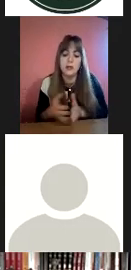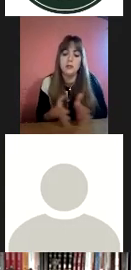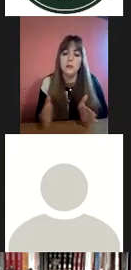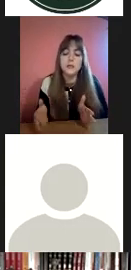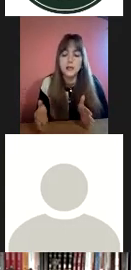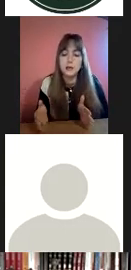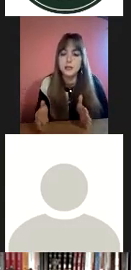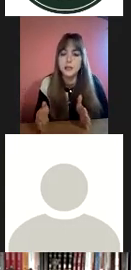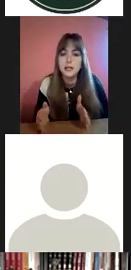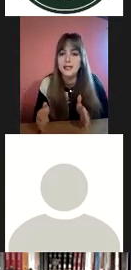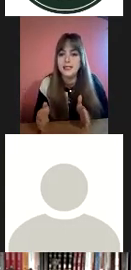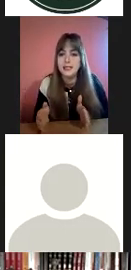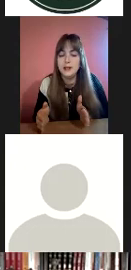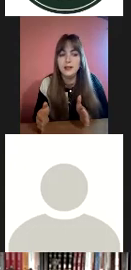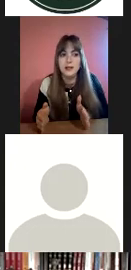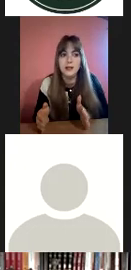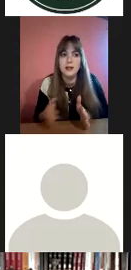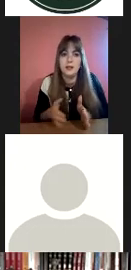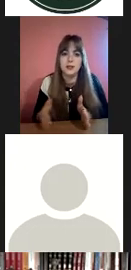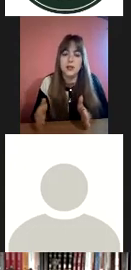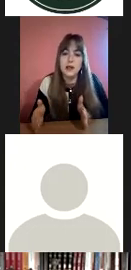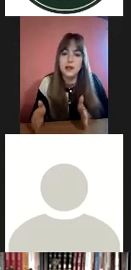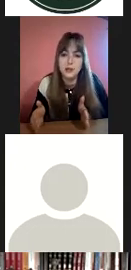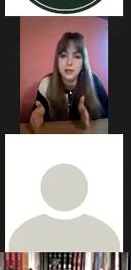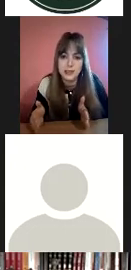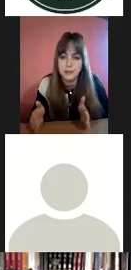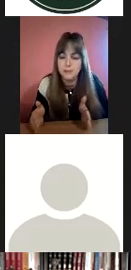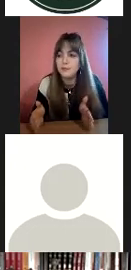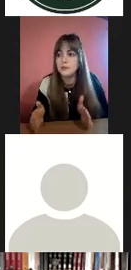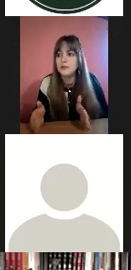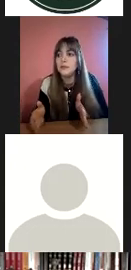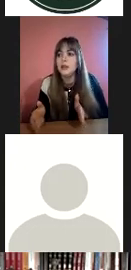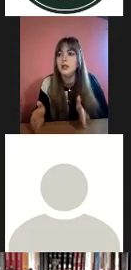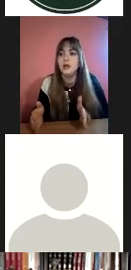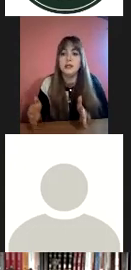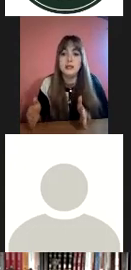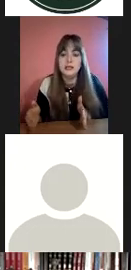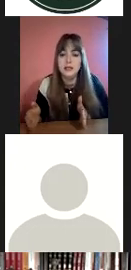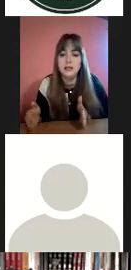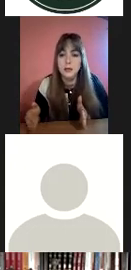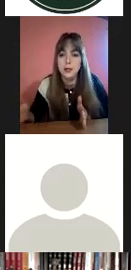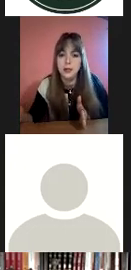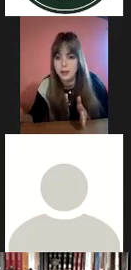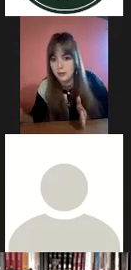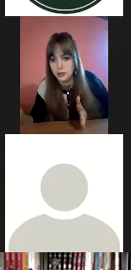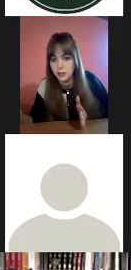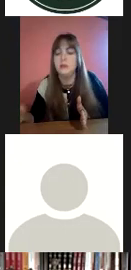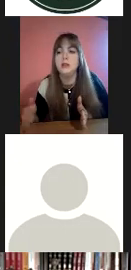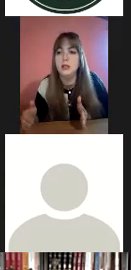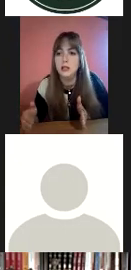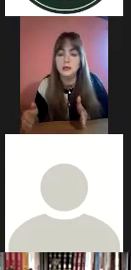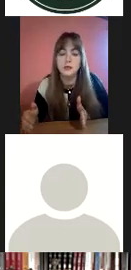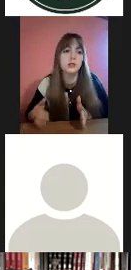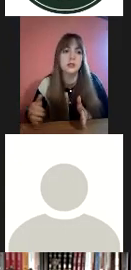de costumbres, básicamente, que llevan a que los animales no se castren. O que se castren, pero tarde, cuando ya